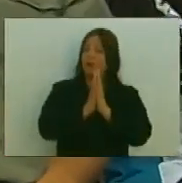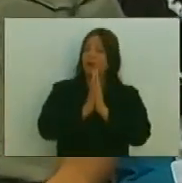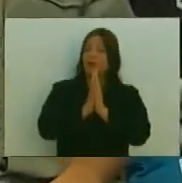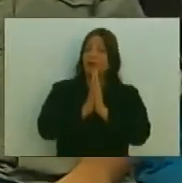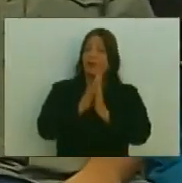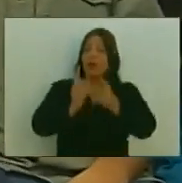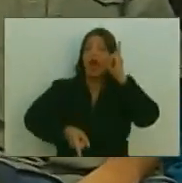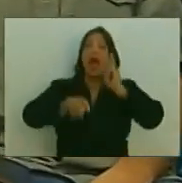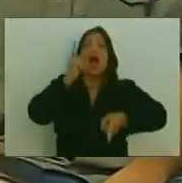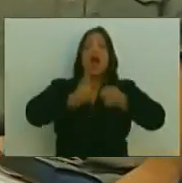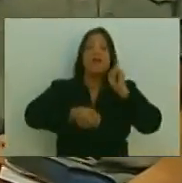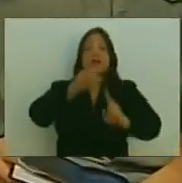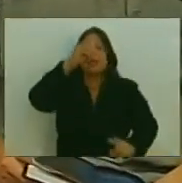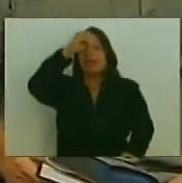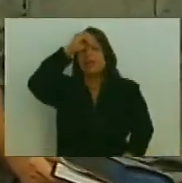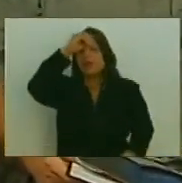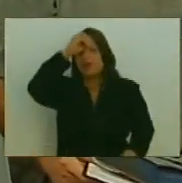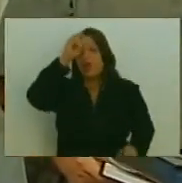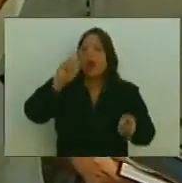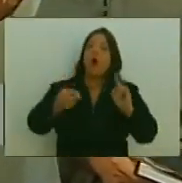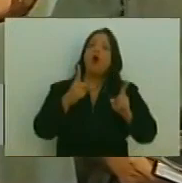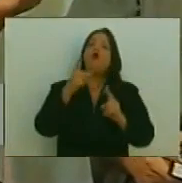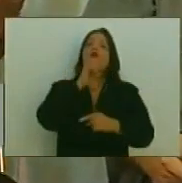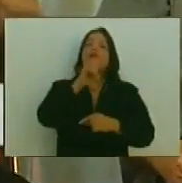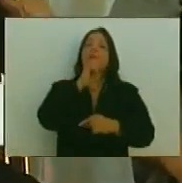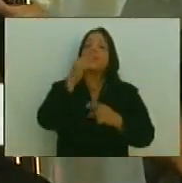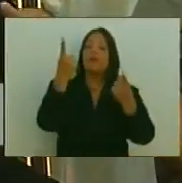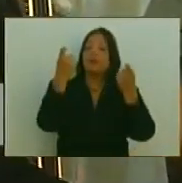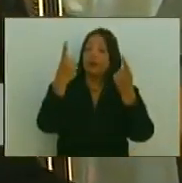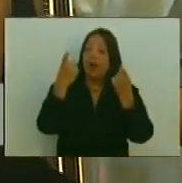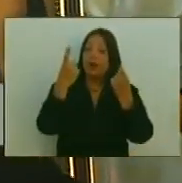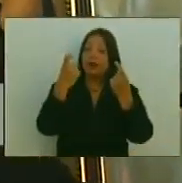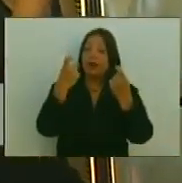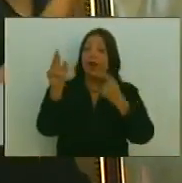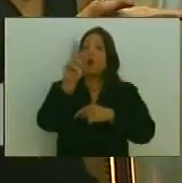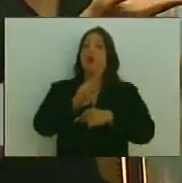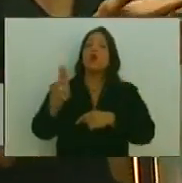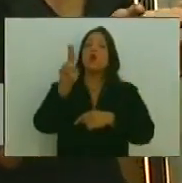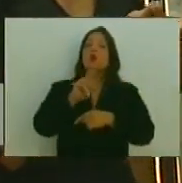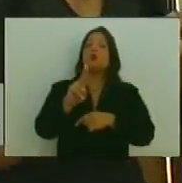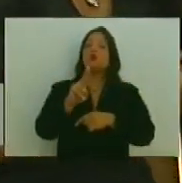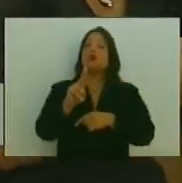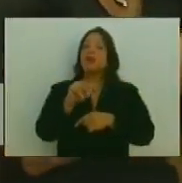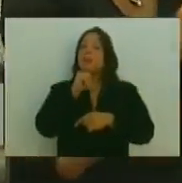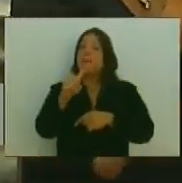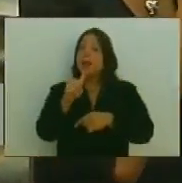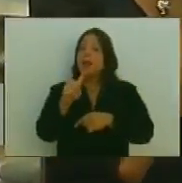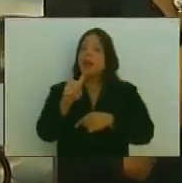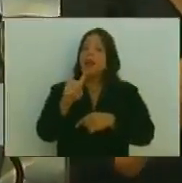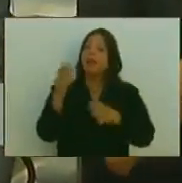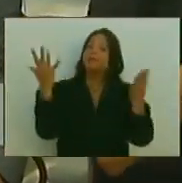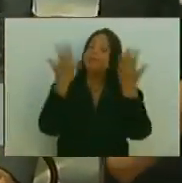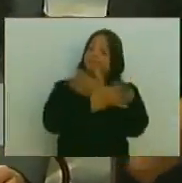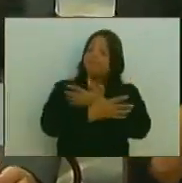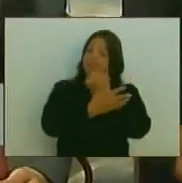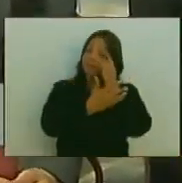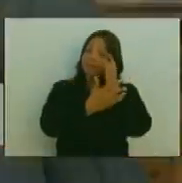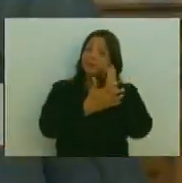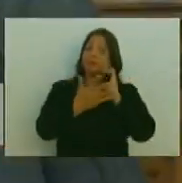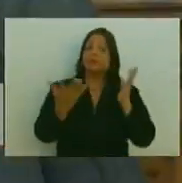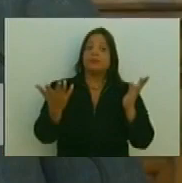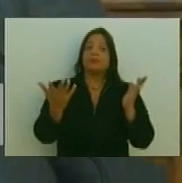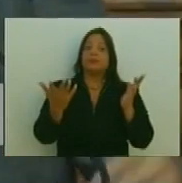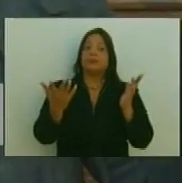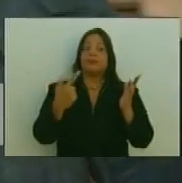A veces, por ignorancia o por falta de información, la utilizamos como juego o ofensa y lo